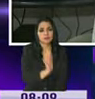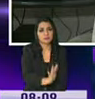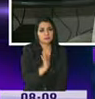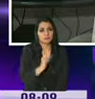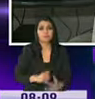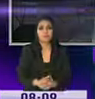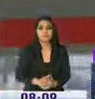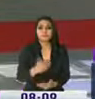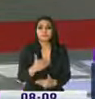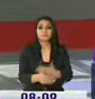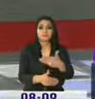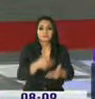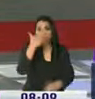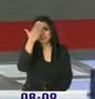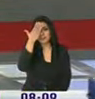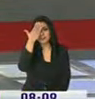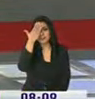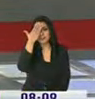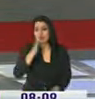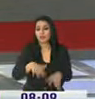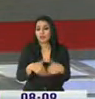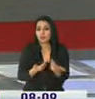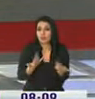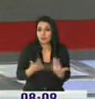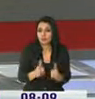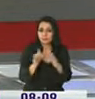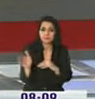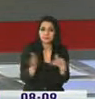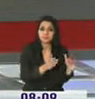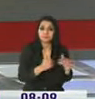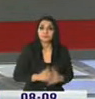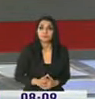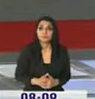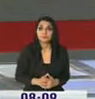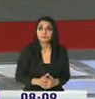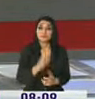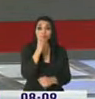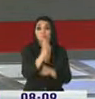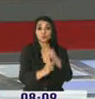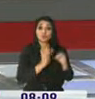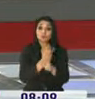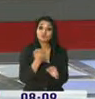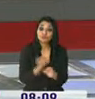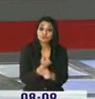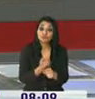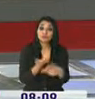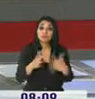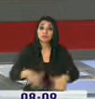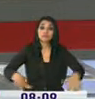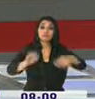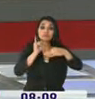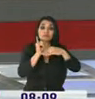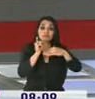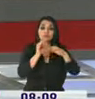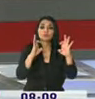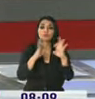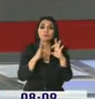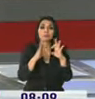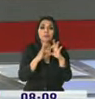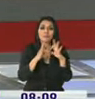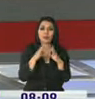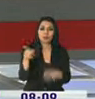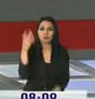Ya sabremos con el tiempo cómo sigue todo esto. Tras 2 años de trabajo fue entregado la capilla de Tumbaco, esto por el alcalde